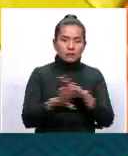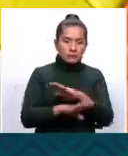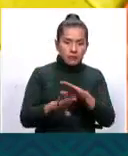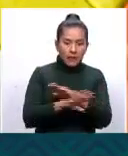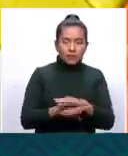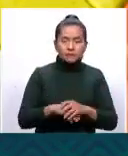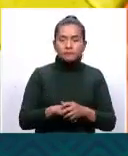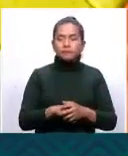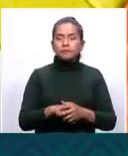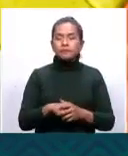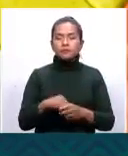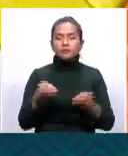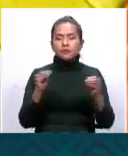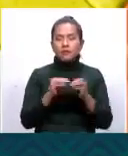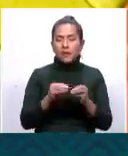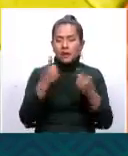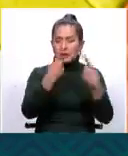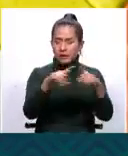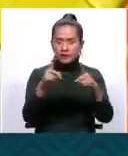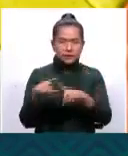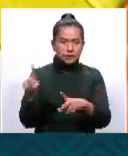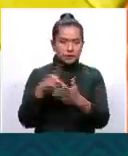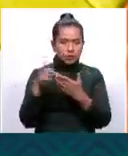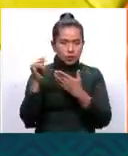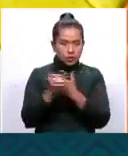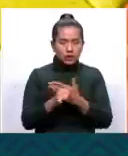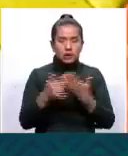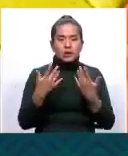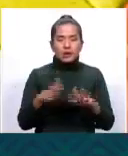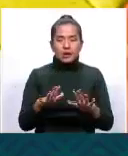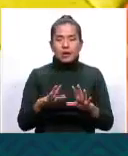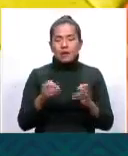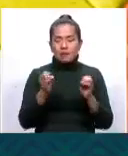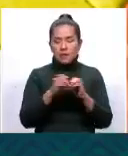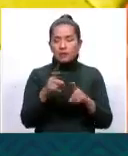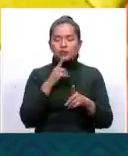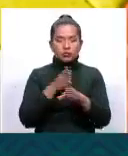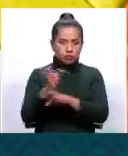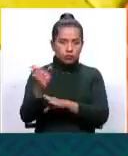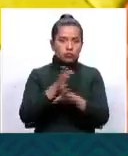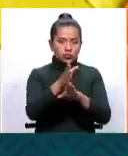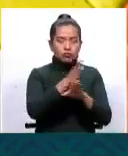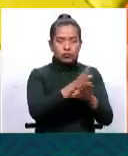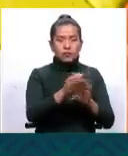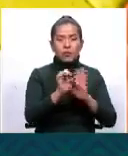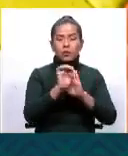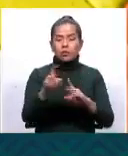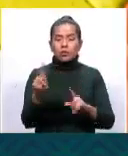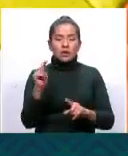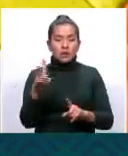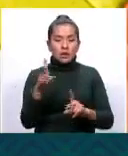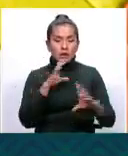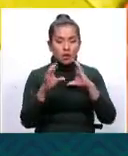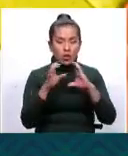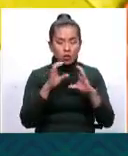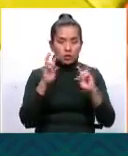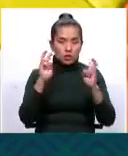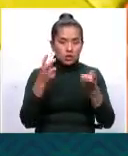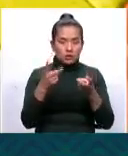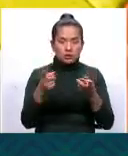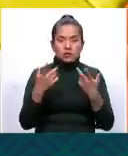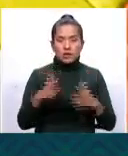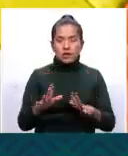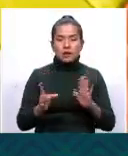radiobases. Entonces, diferentes proyectos que ya varios de ellos están en curso. Por ejemplo, en este tema de telecomunicaciones se ha